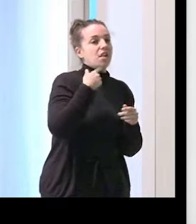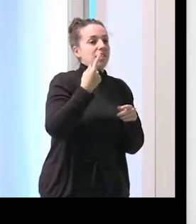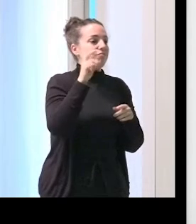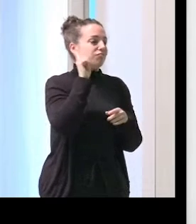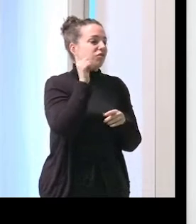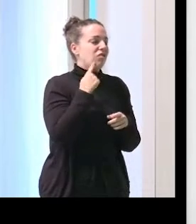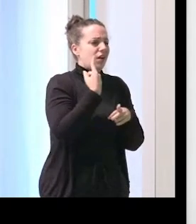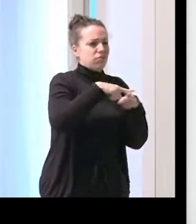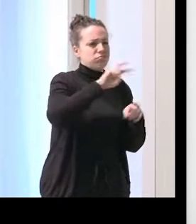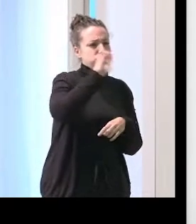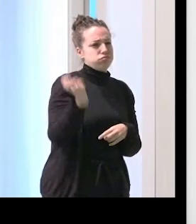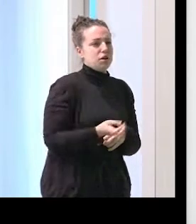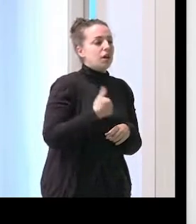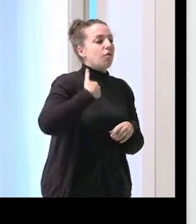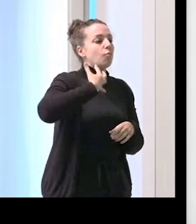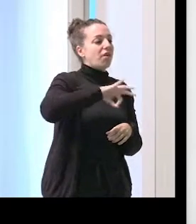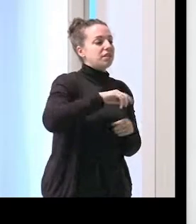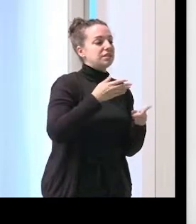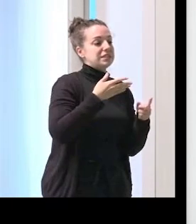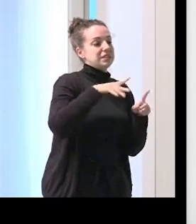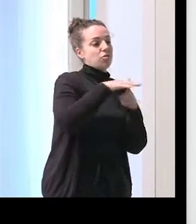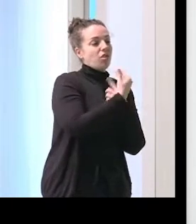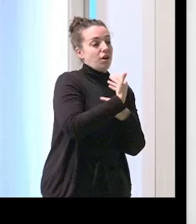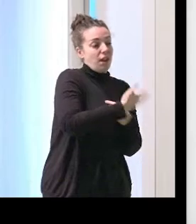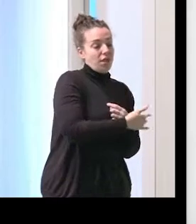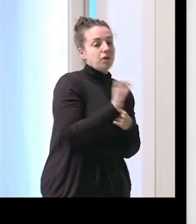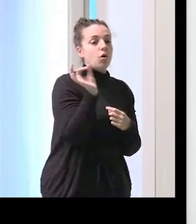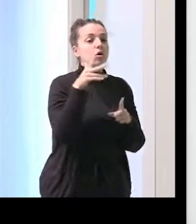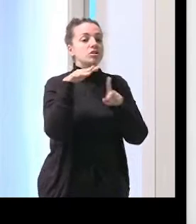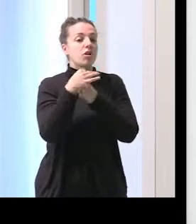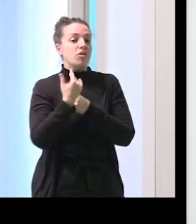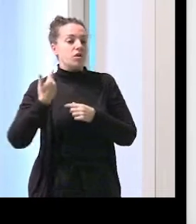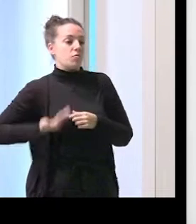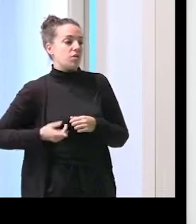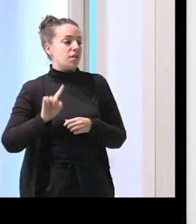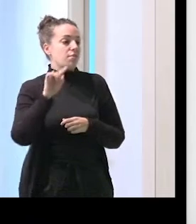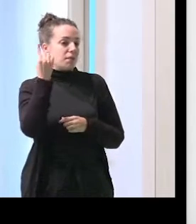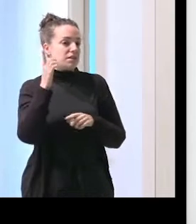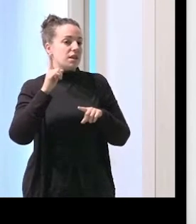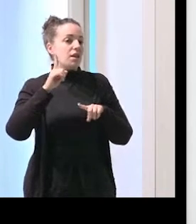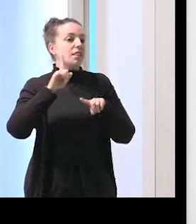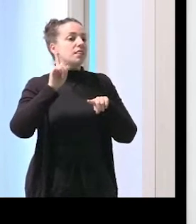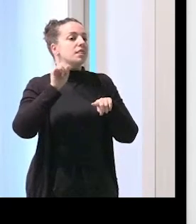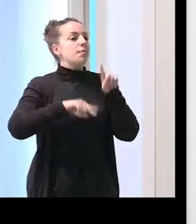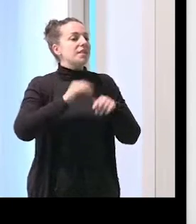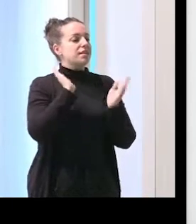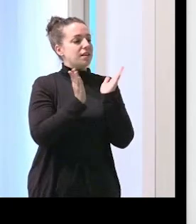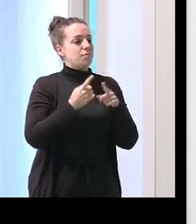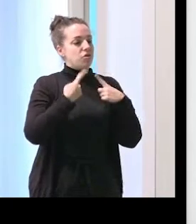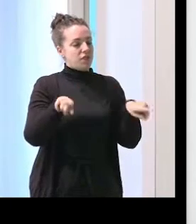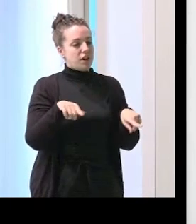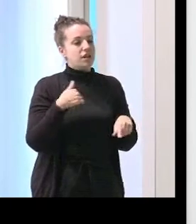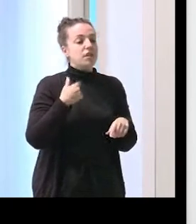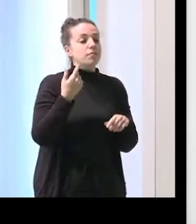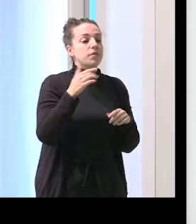desde casos leves, como puede ser la primera, a casos más importantes o con diferentes tipos de tratamiento. O sea que, aunque nos definan